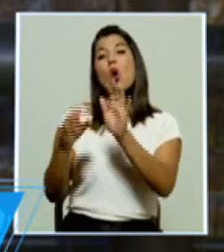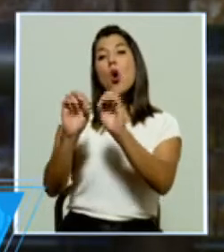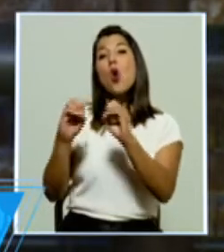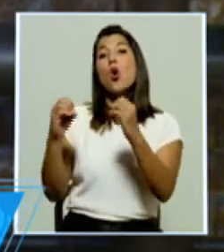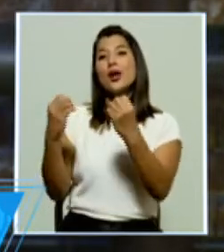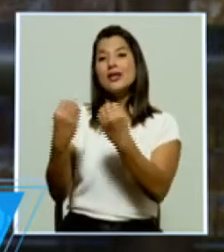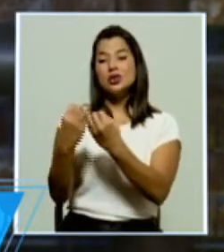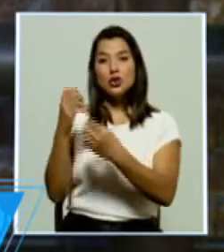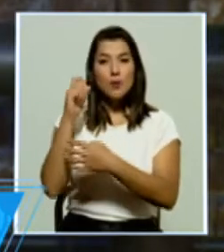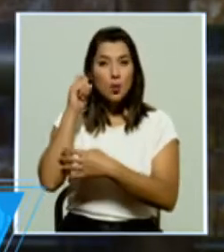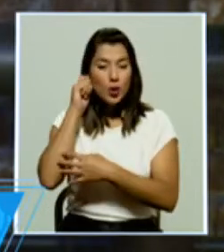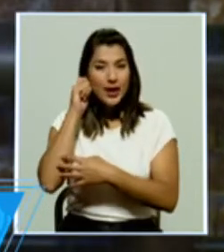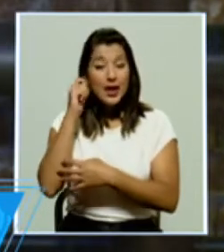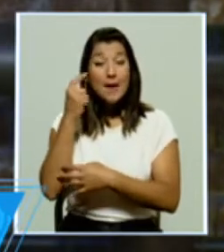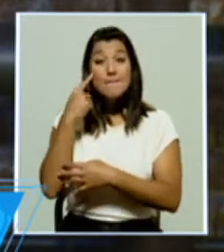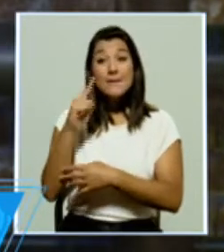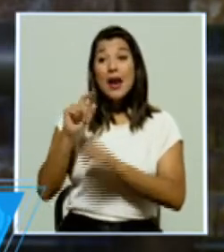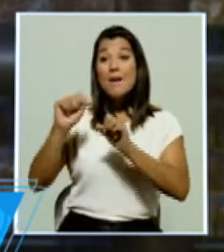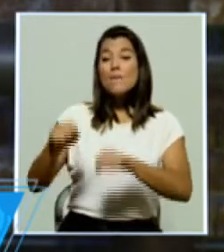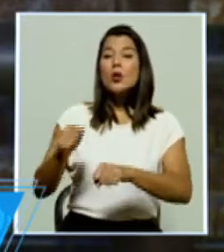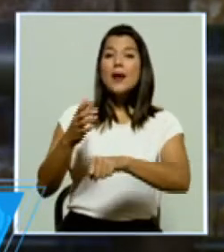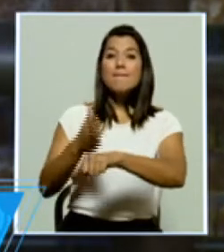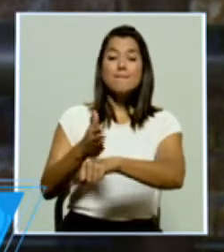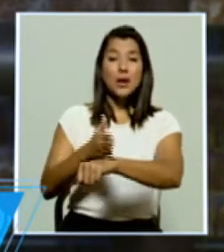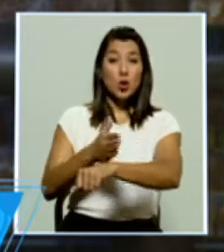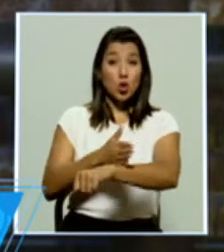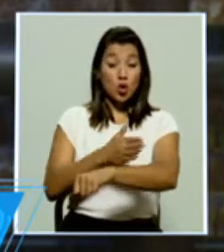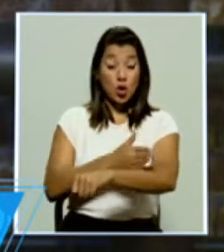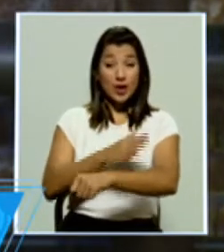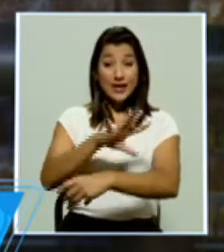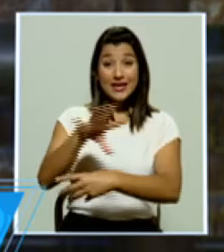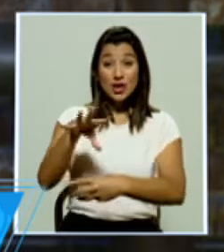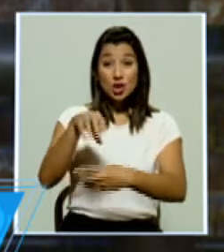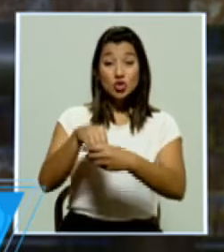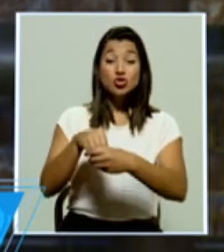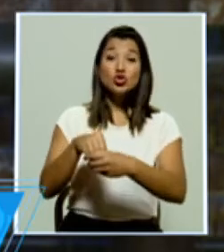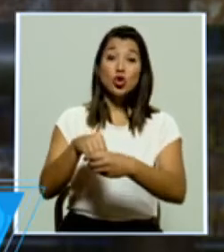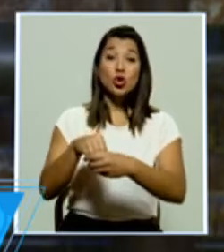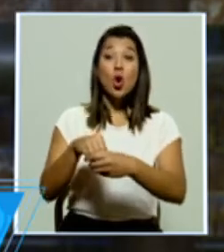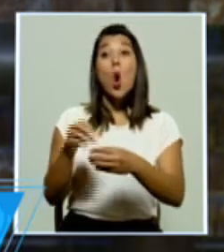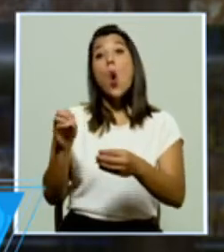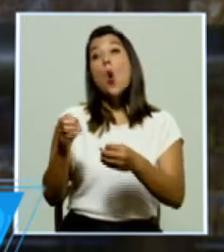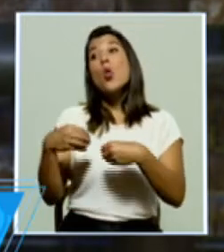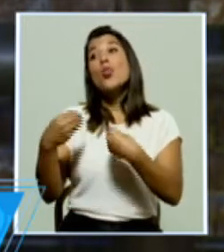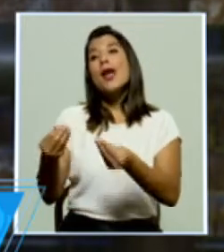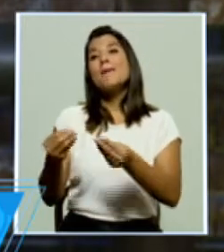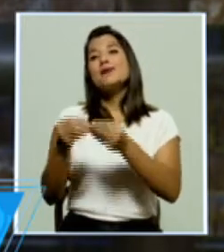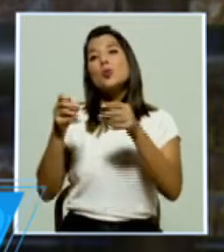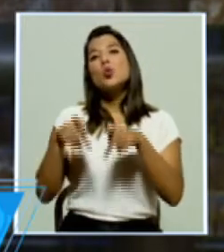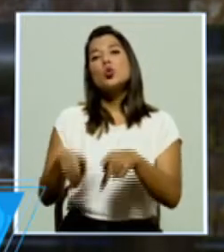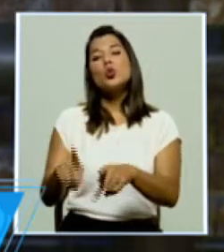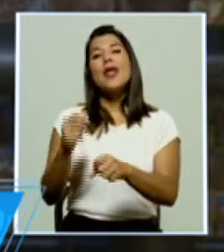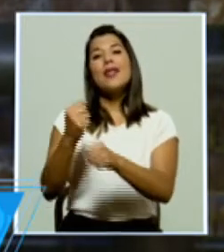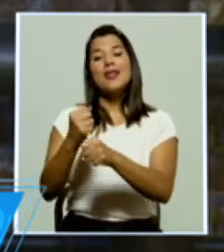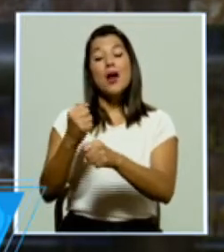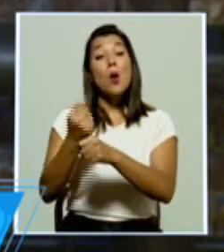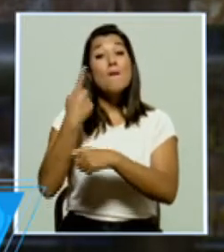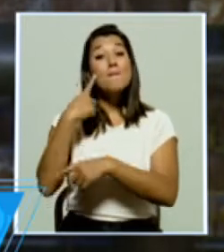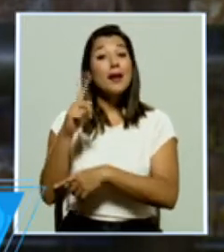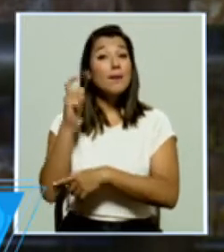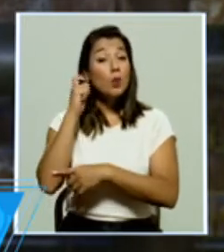de mujeres para fortalecer la inclusión laboral de las mujeres, el tema